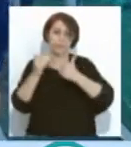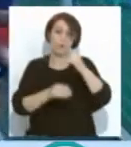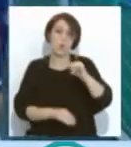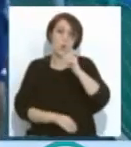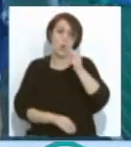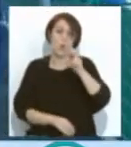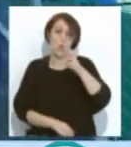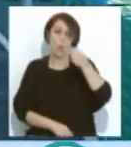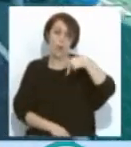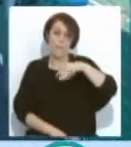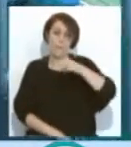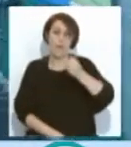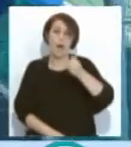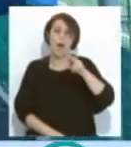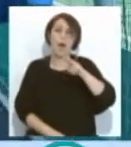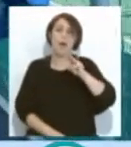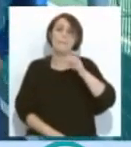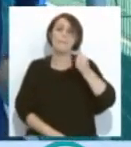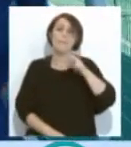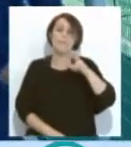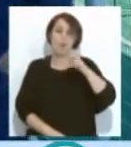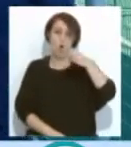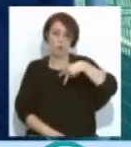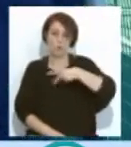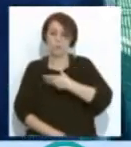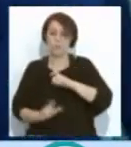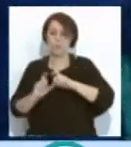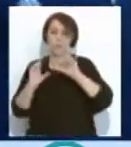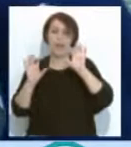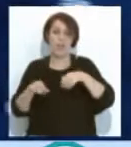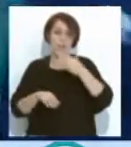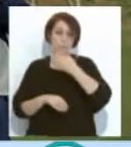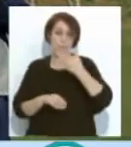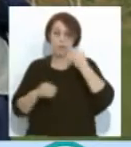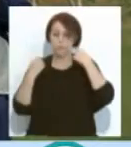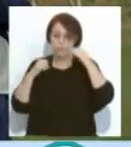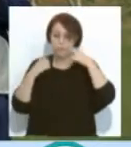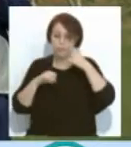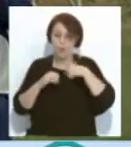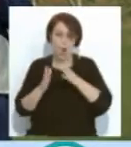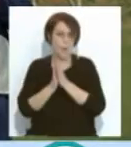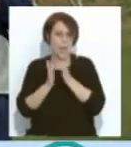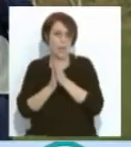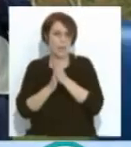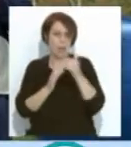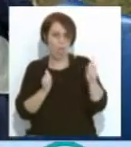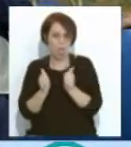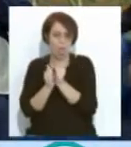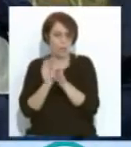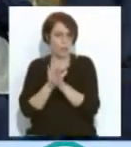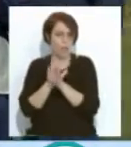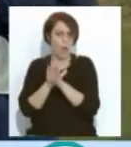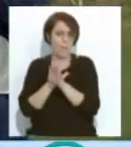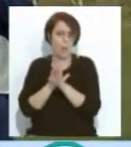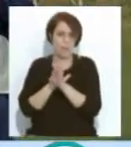el entrenador, Juanma Pavón, el entrenador del Cádiz B. Y estaban y seguían conviviendo con sus compañeritos del Cádiz B y